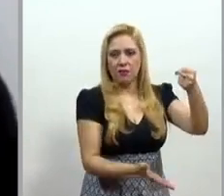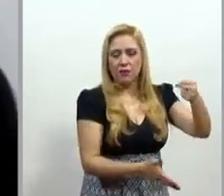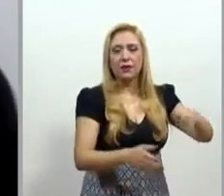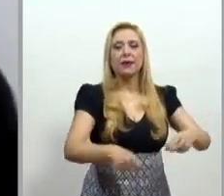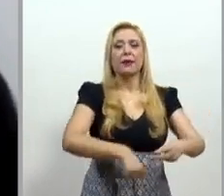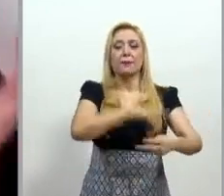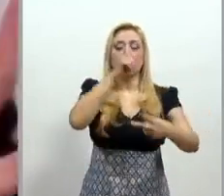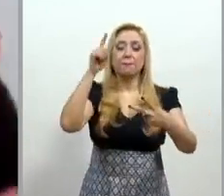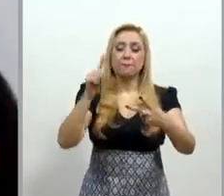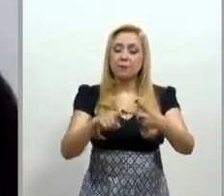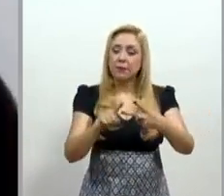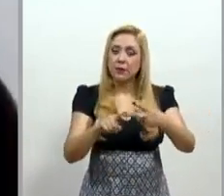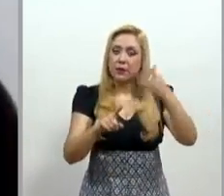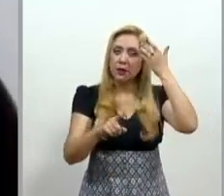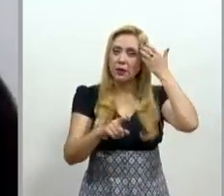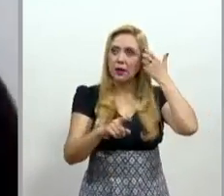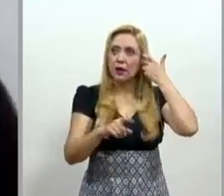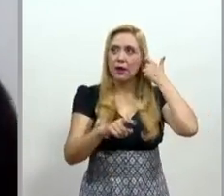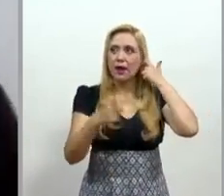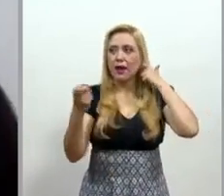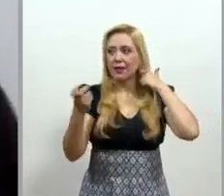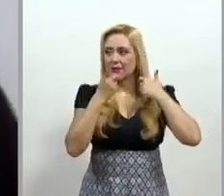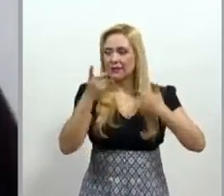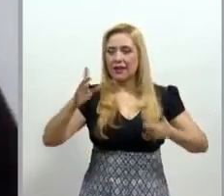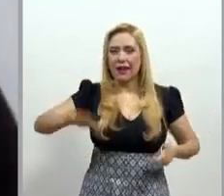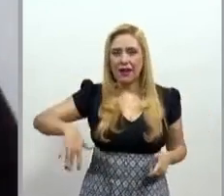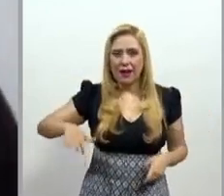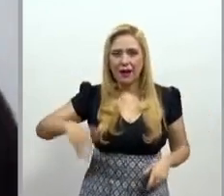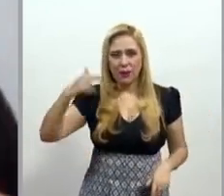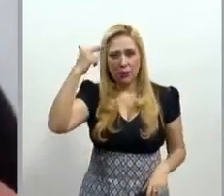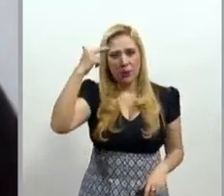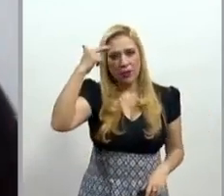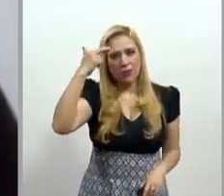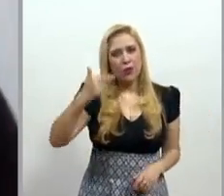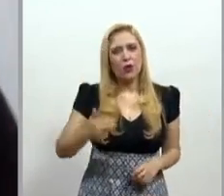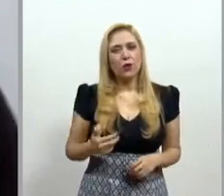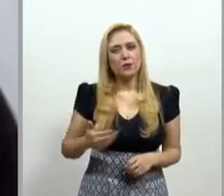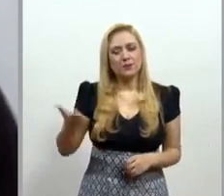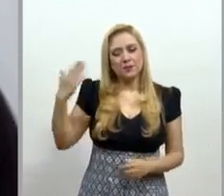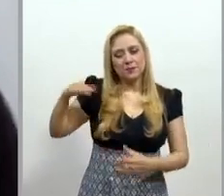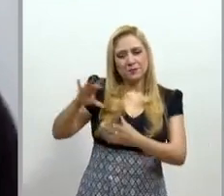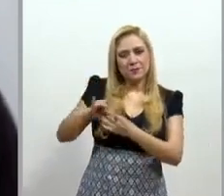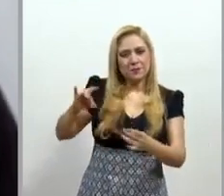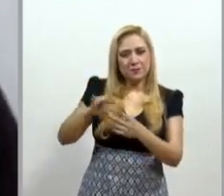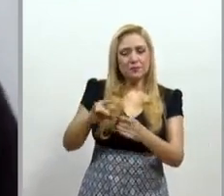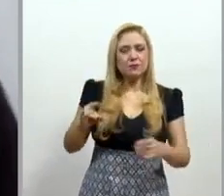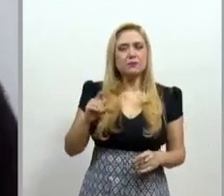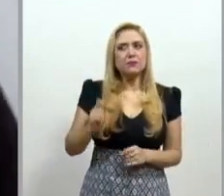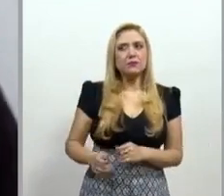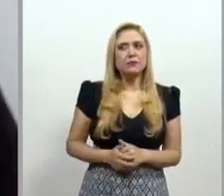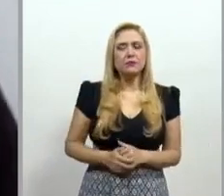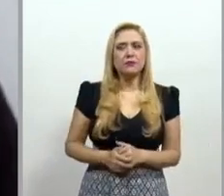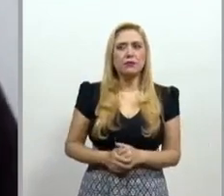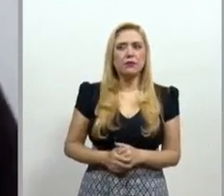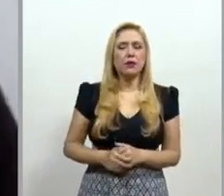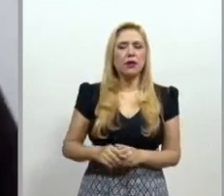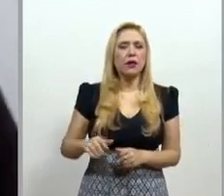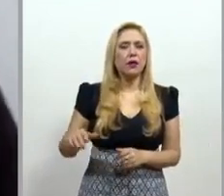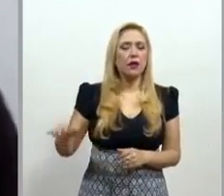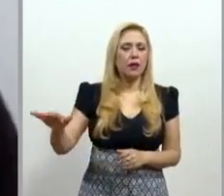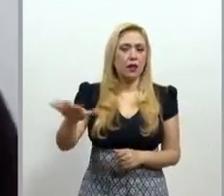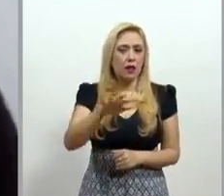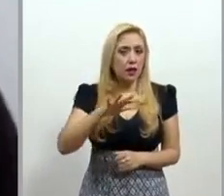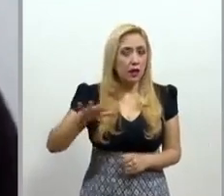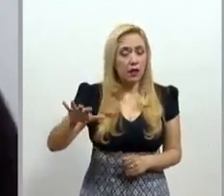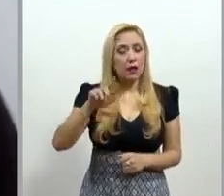intervención, y a propósito de lo que tú mencionabas, Roberto, en la introducción a este tercer bloque, en el caso de Alemania,